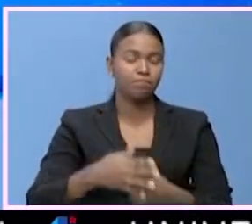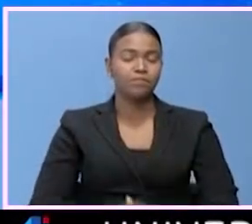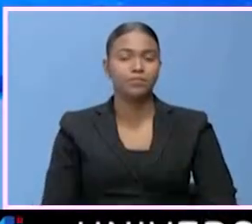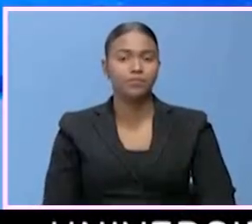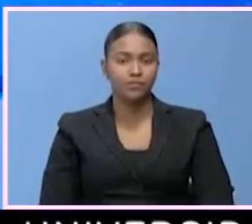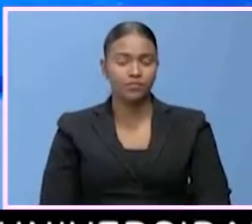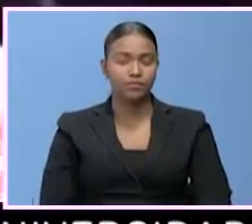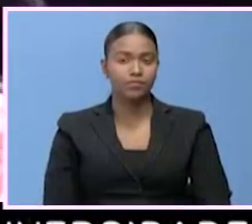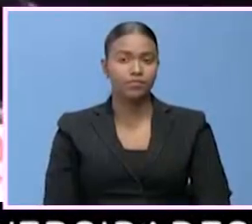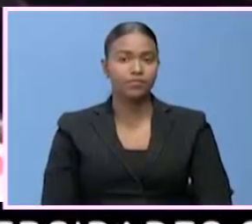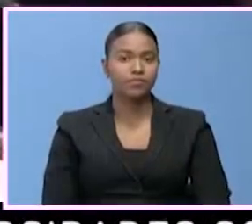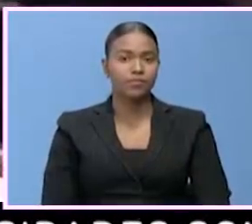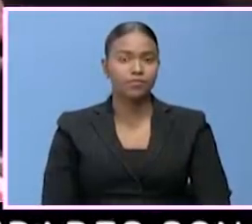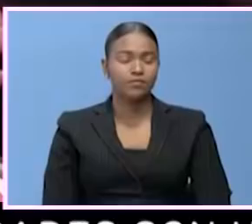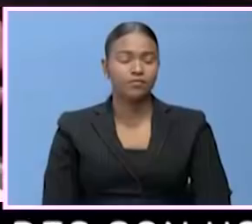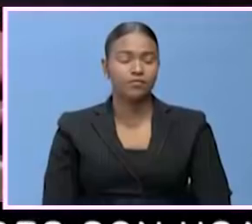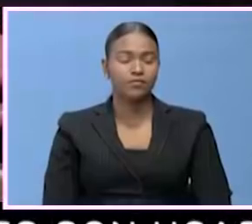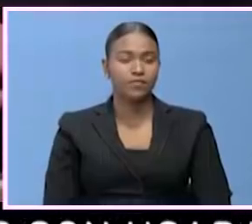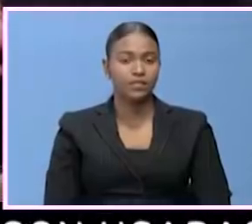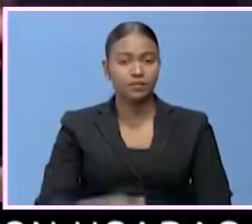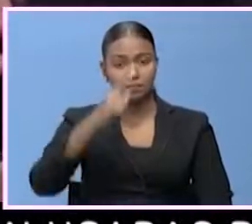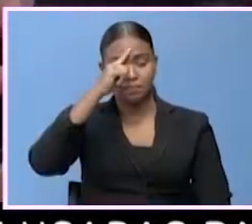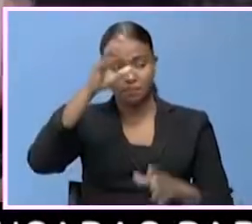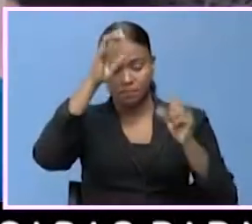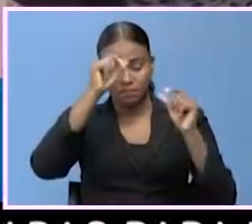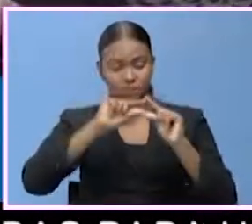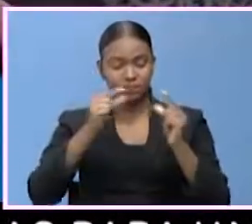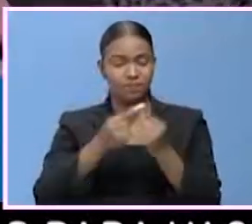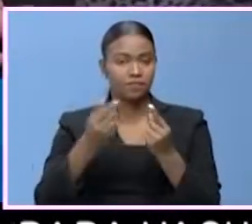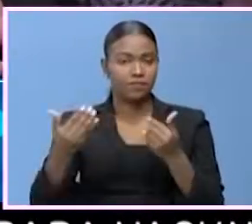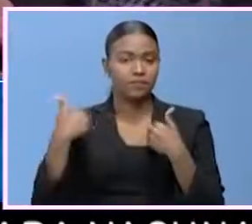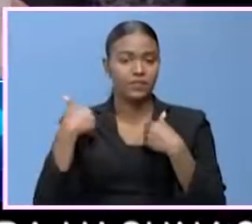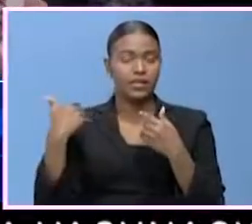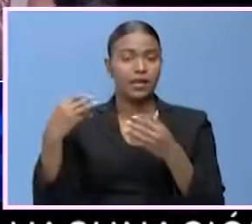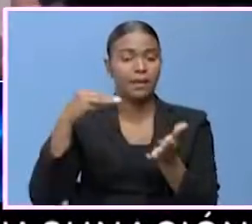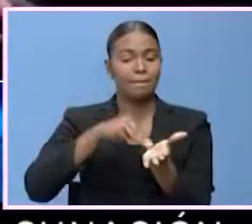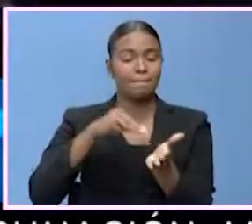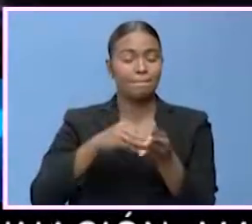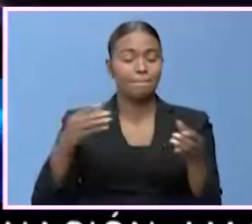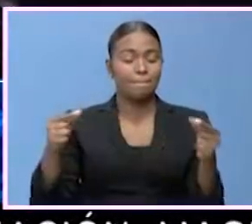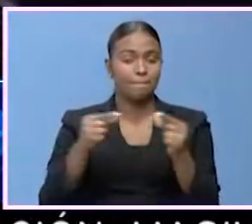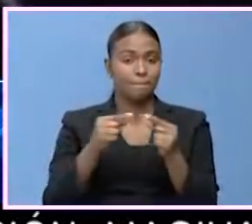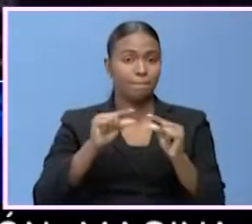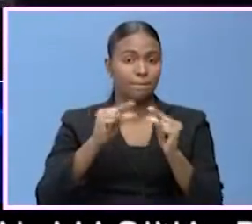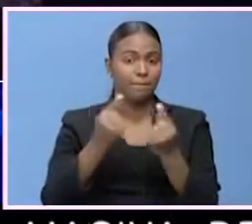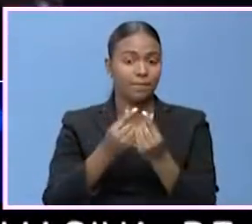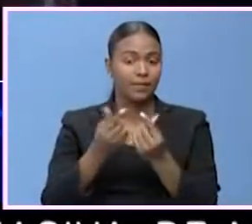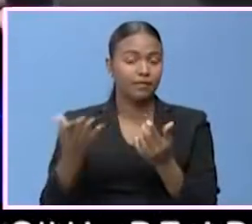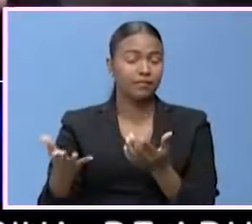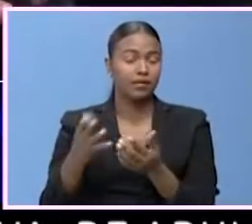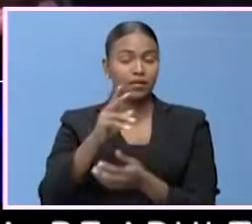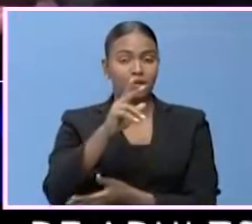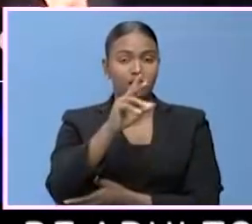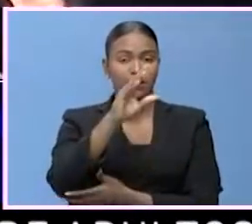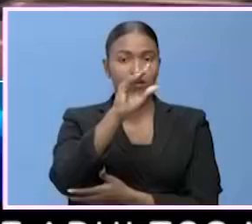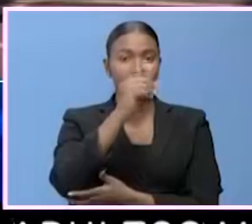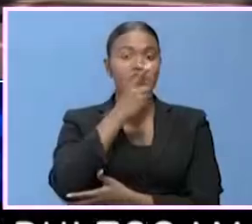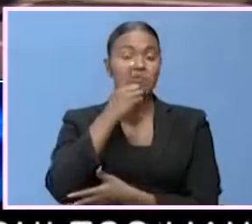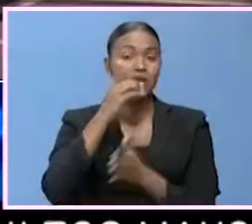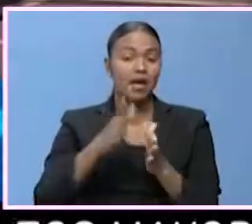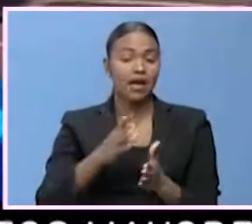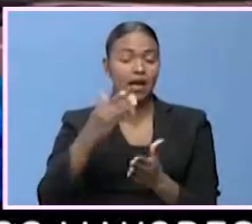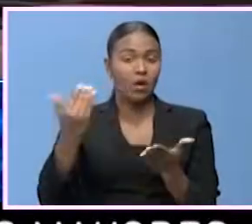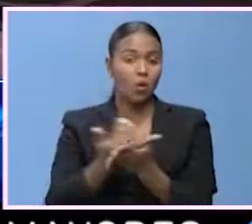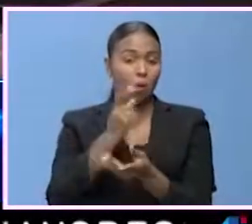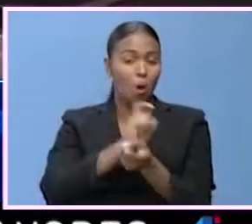gremio. Para el presidente del gremio que agrupa a los galenos, la no objeción de parte del Colegio Médico Dominicano al